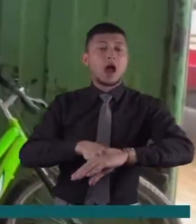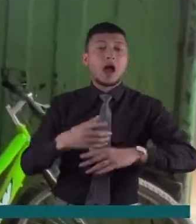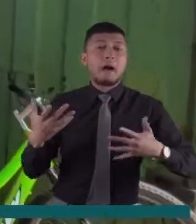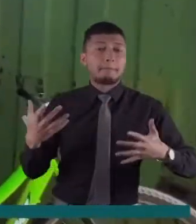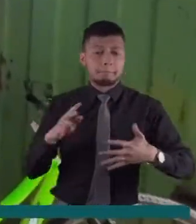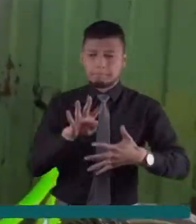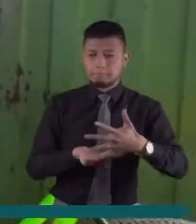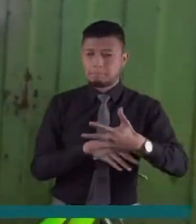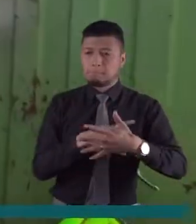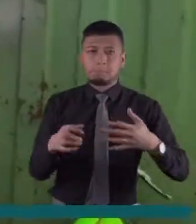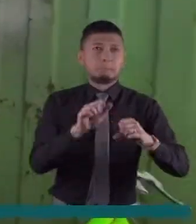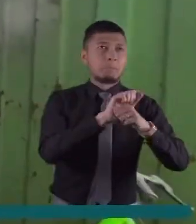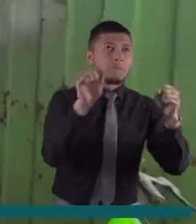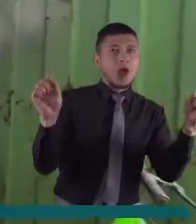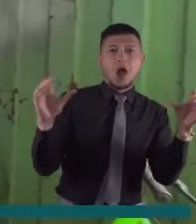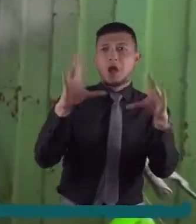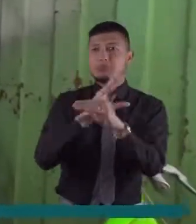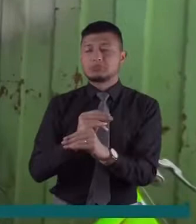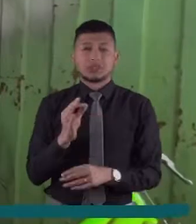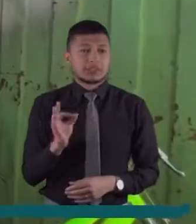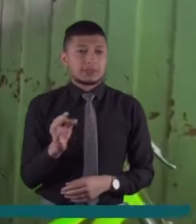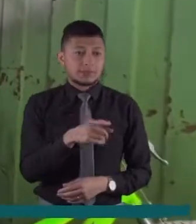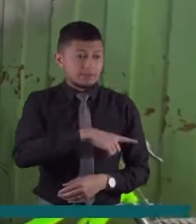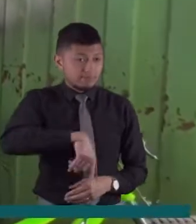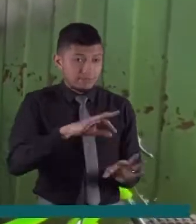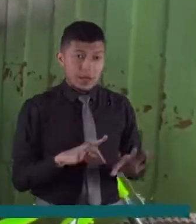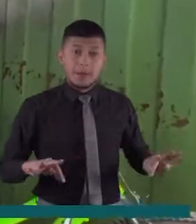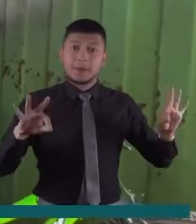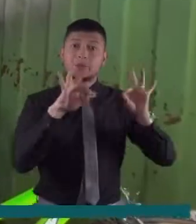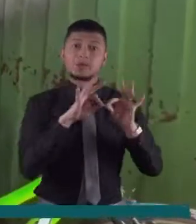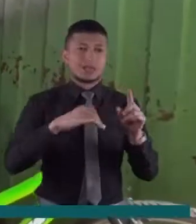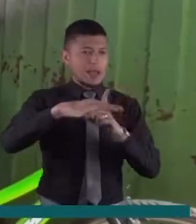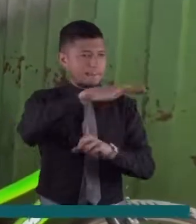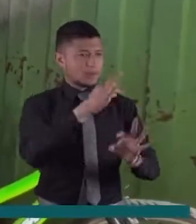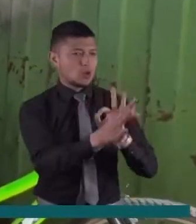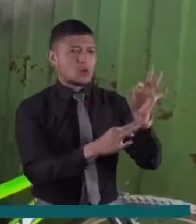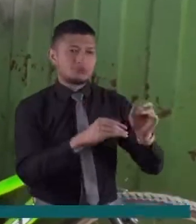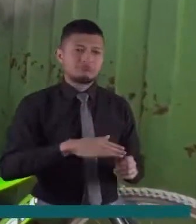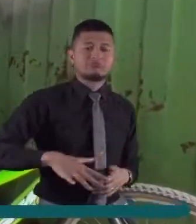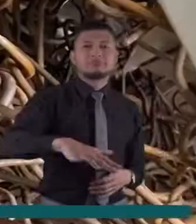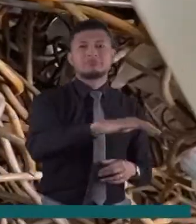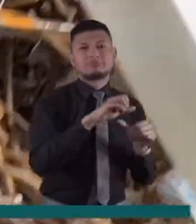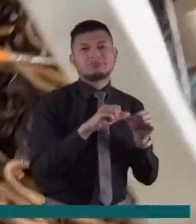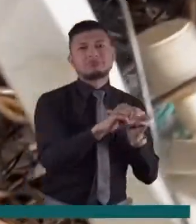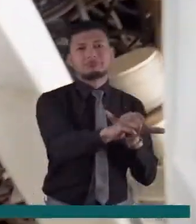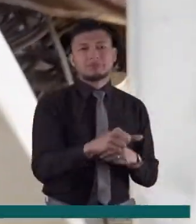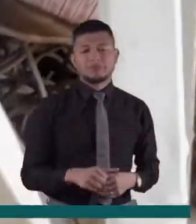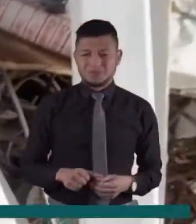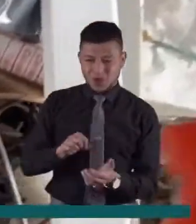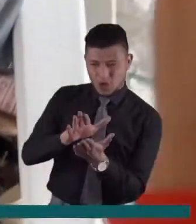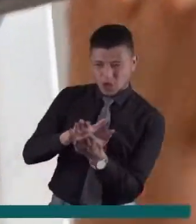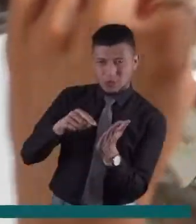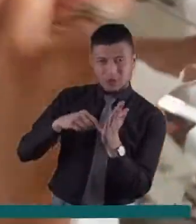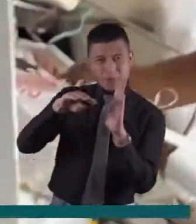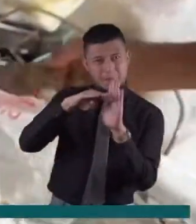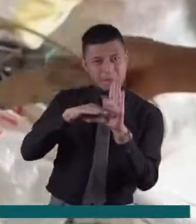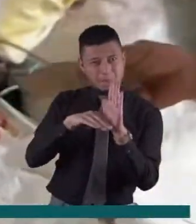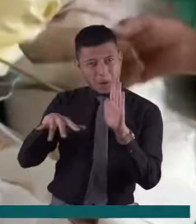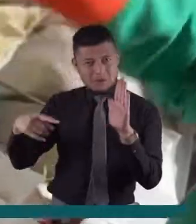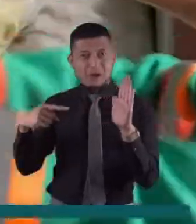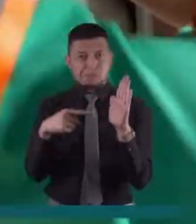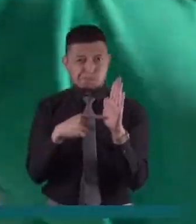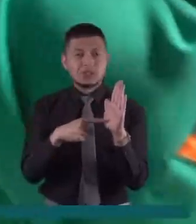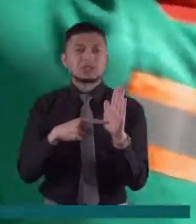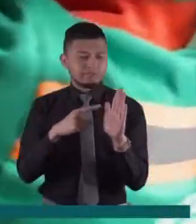trabajan día y noche y cumplen un papel fundamental para la sostenibilidad ambiental. En el documento de la política pública